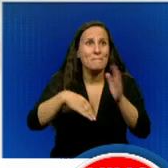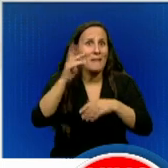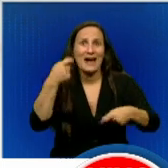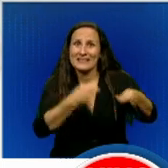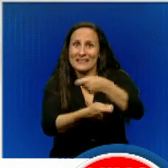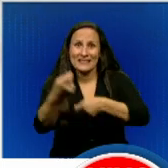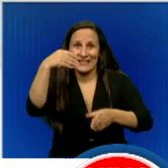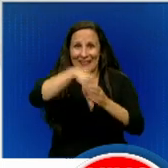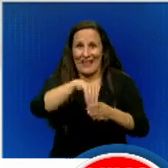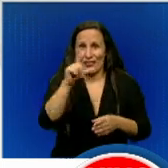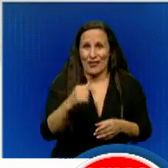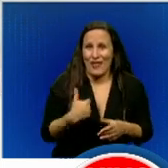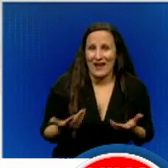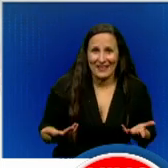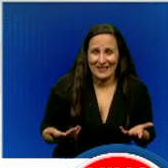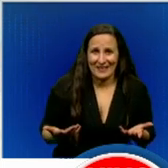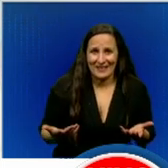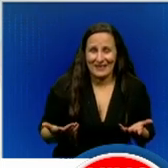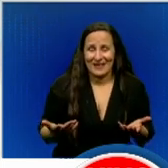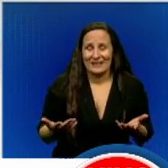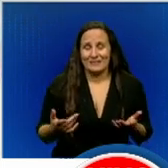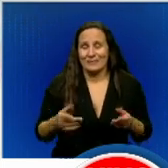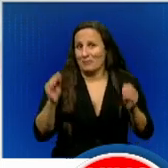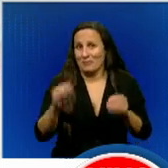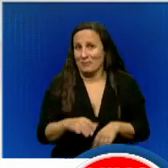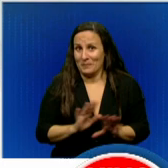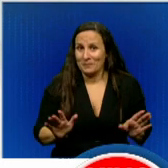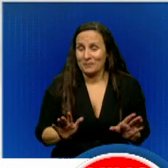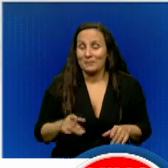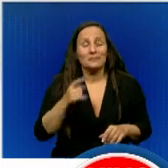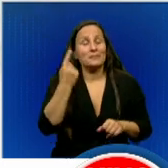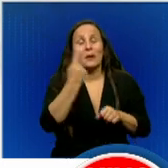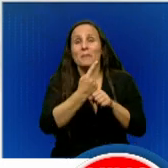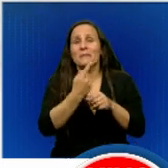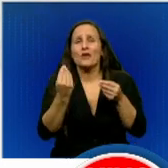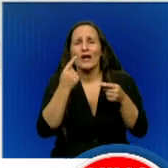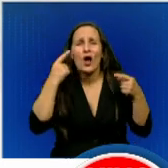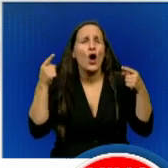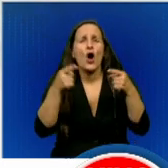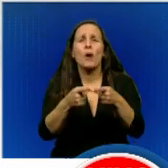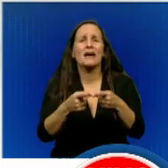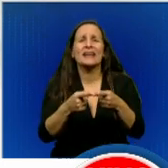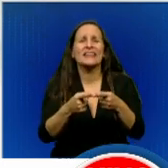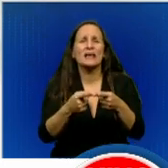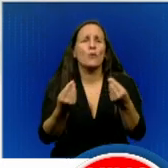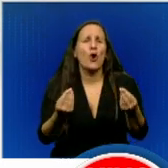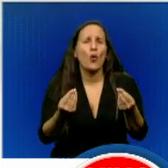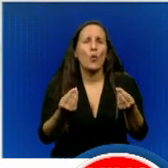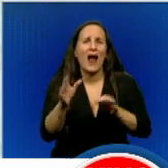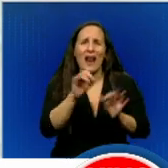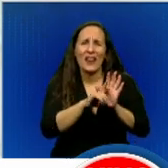el mercado interno en primer lugar el objetivo que claramente recaudatorio